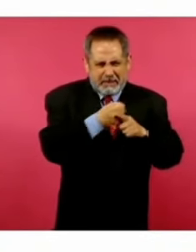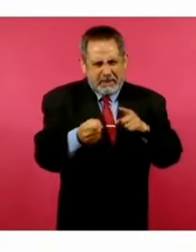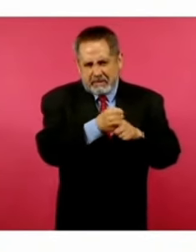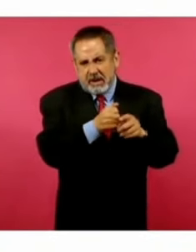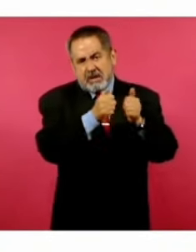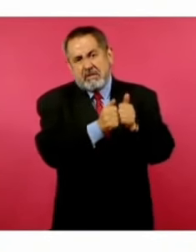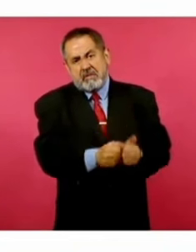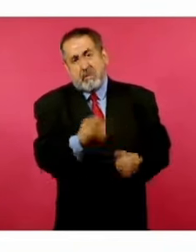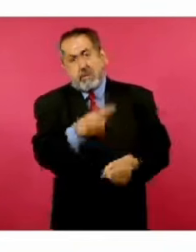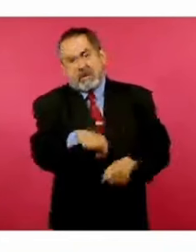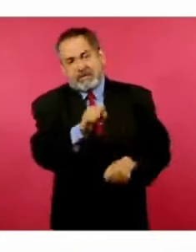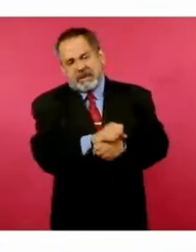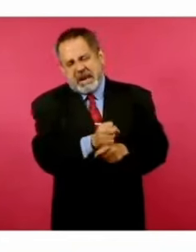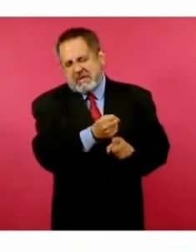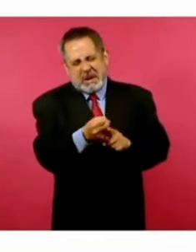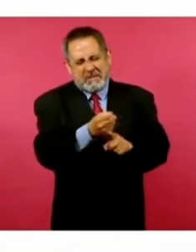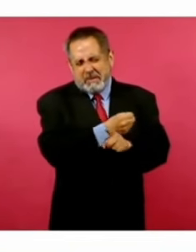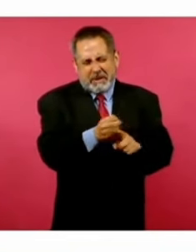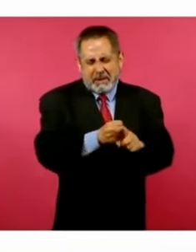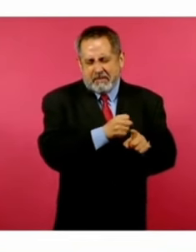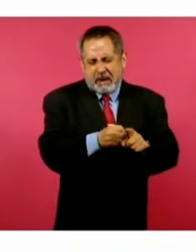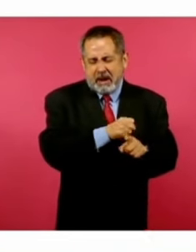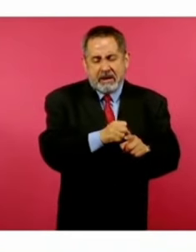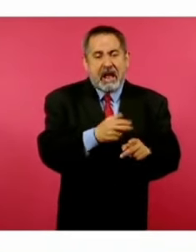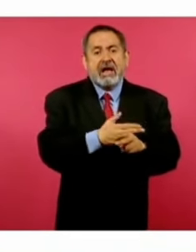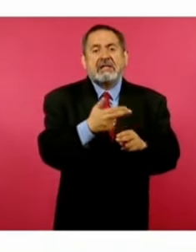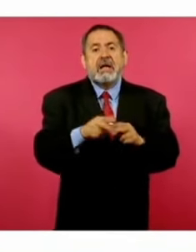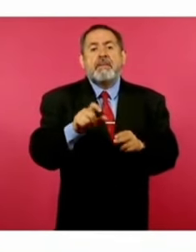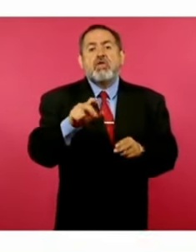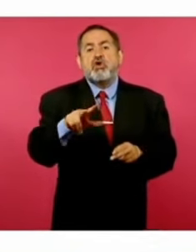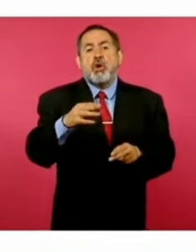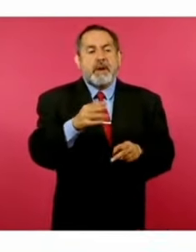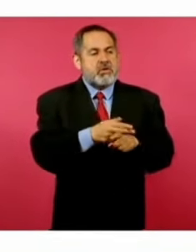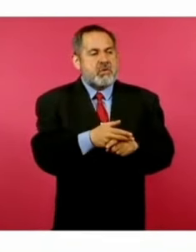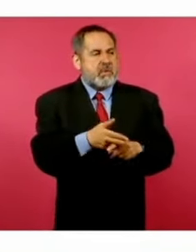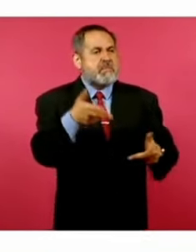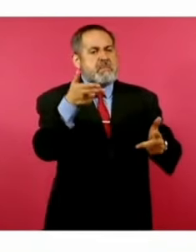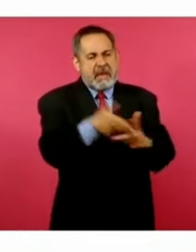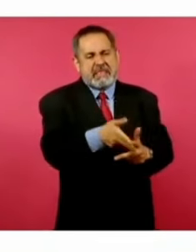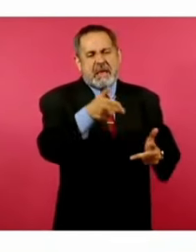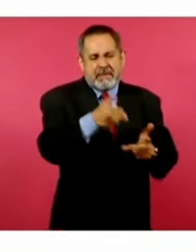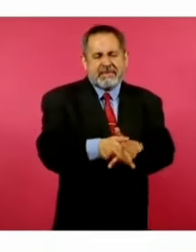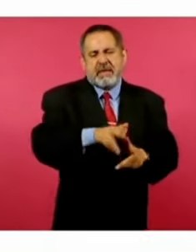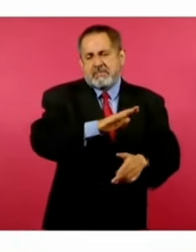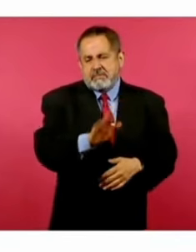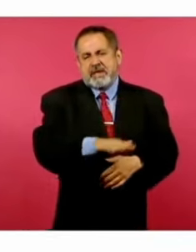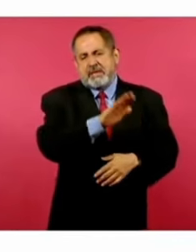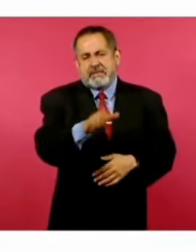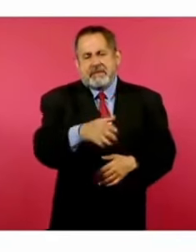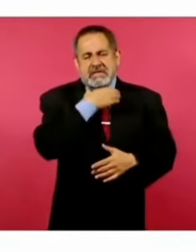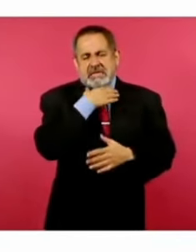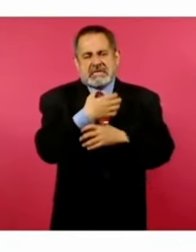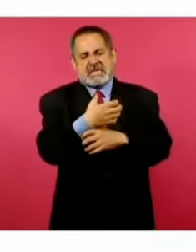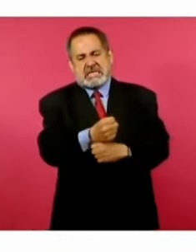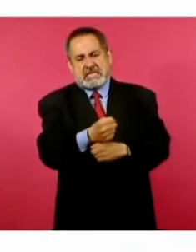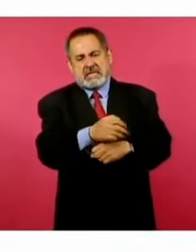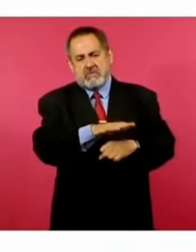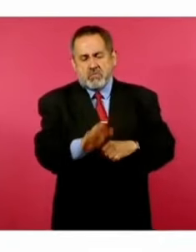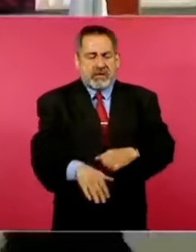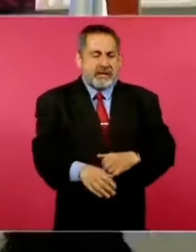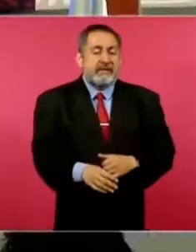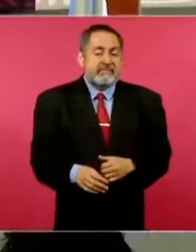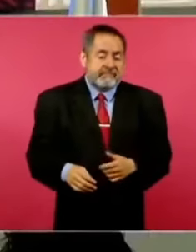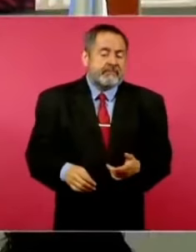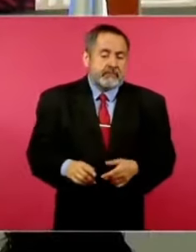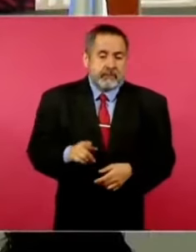retenidas por una semana y el 28 de mayo las privaron de la vida por estrangulamiento las dos mujeres